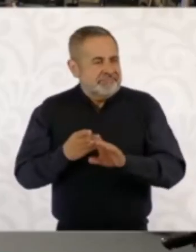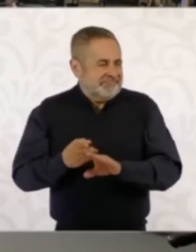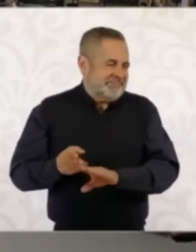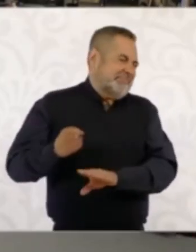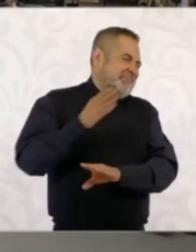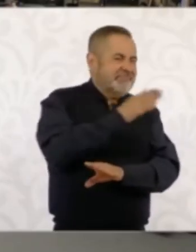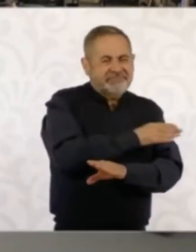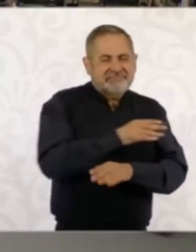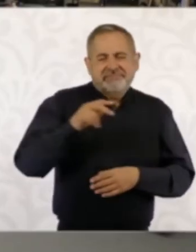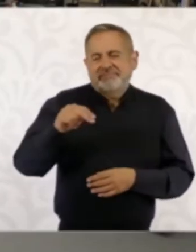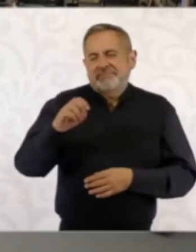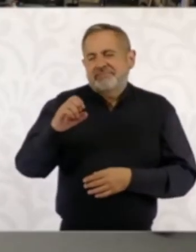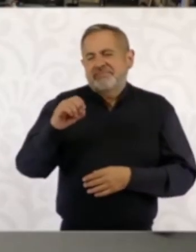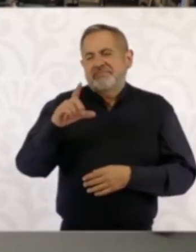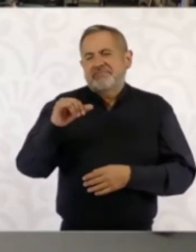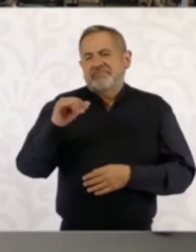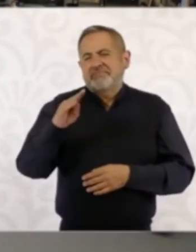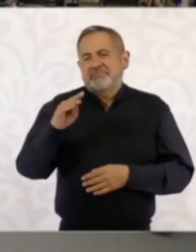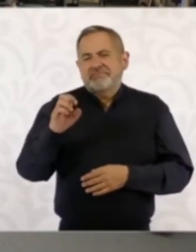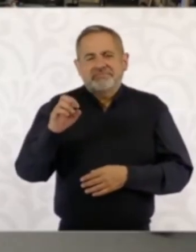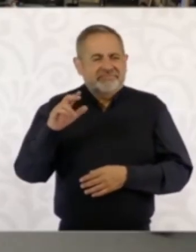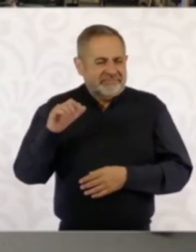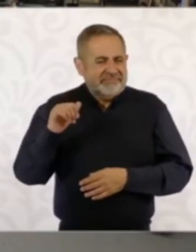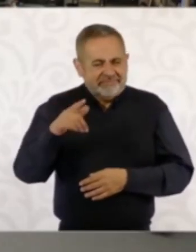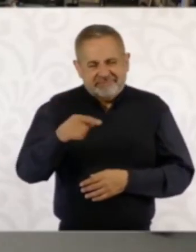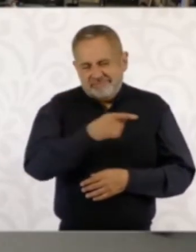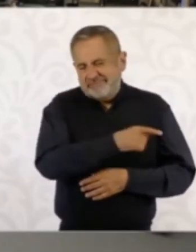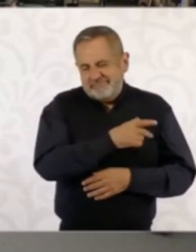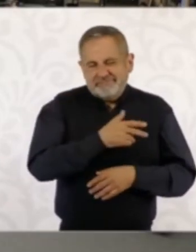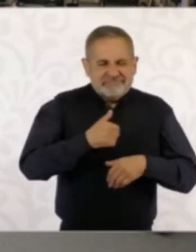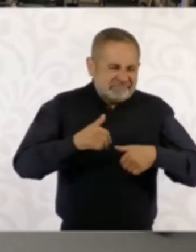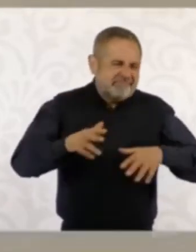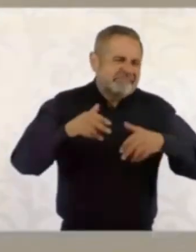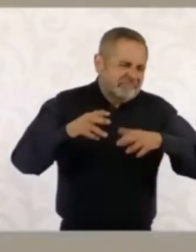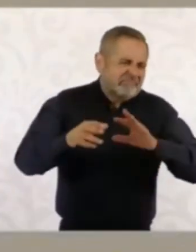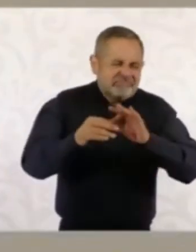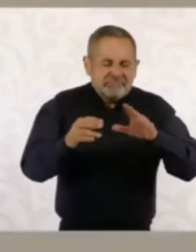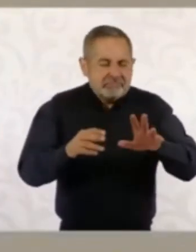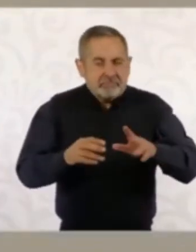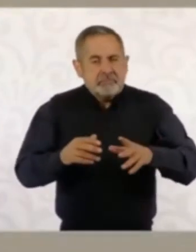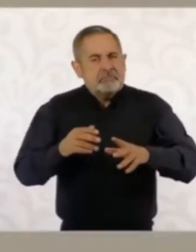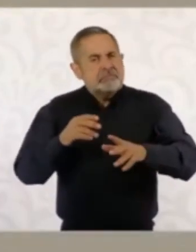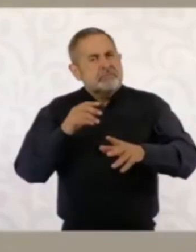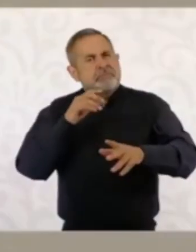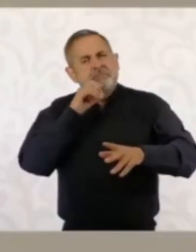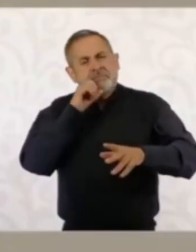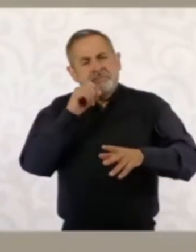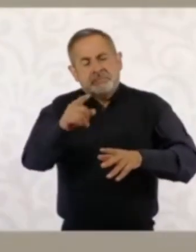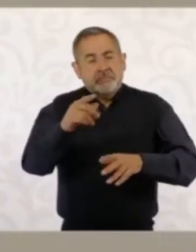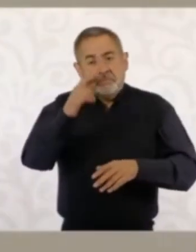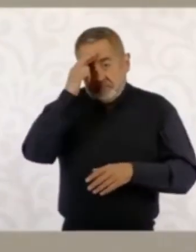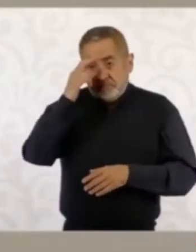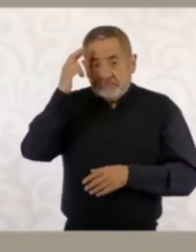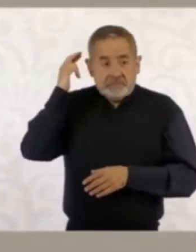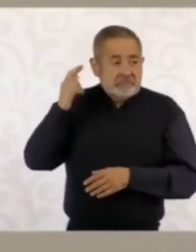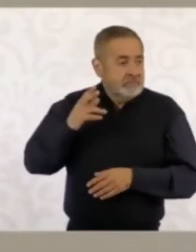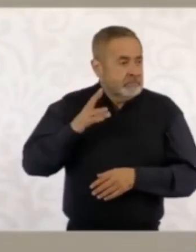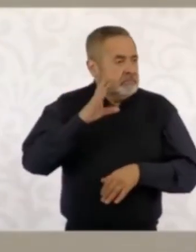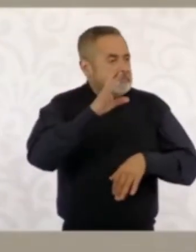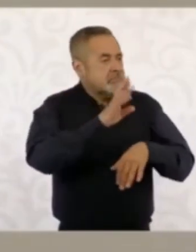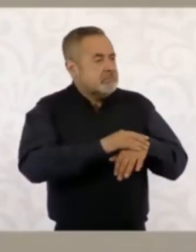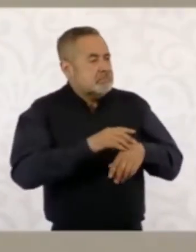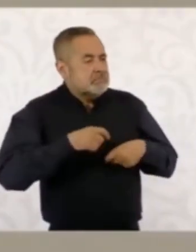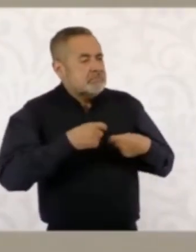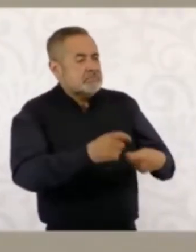estas políticas neoliberales de libre mercado, pero también se dieron a diestra y siniestra concesiones en las minas, lo